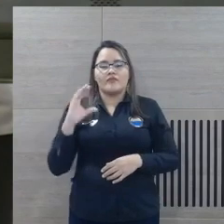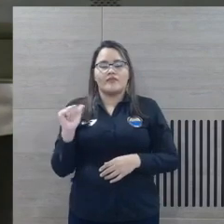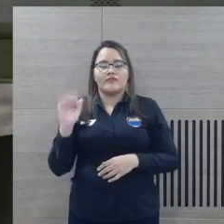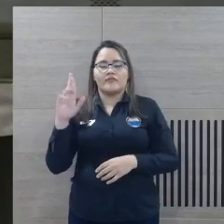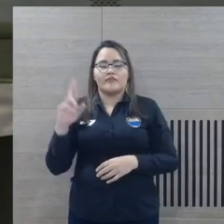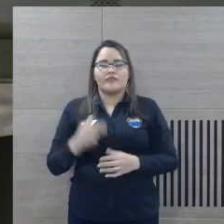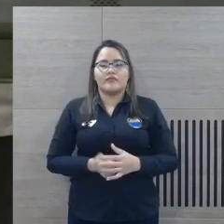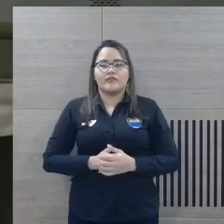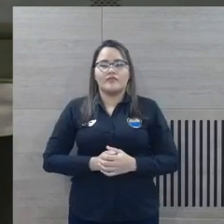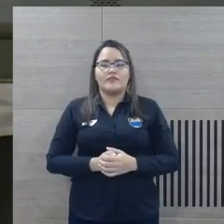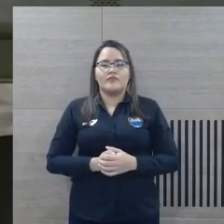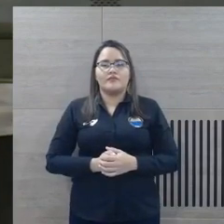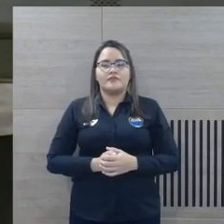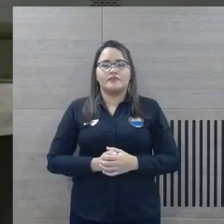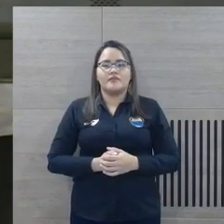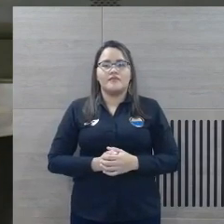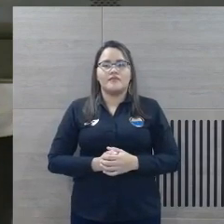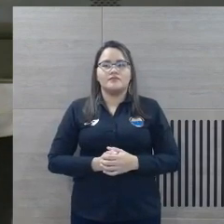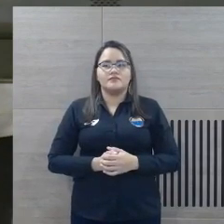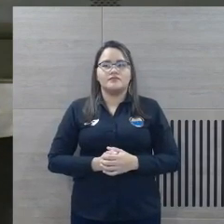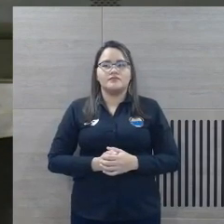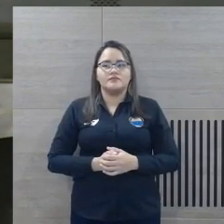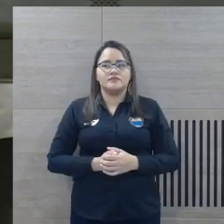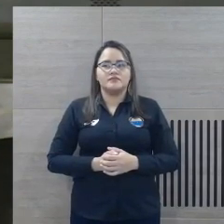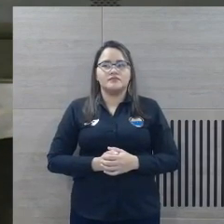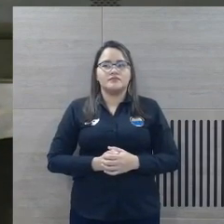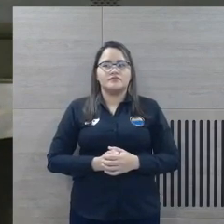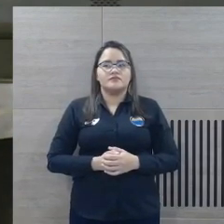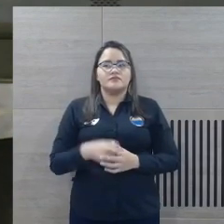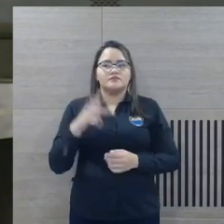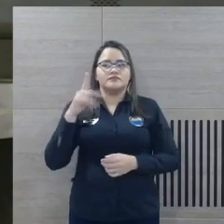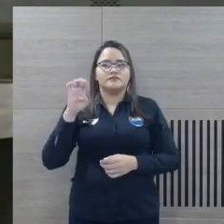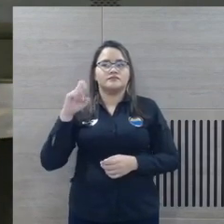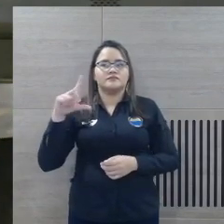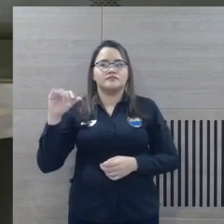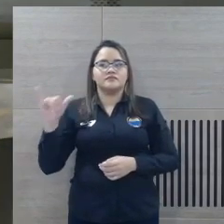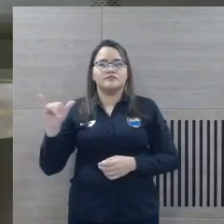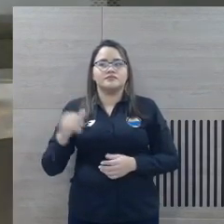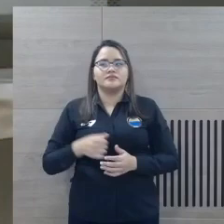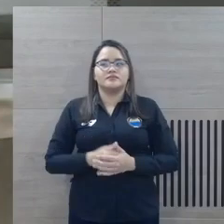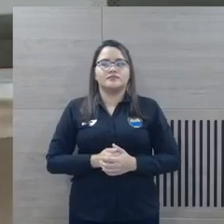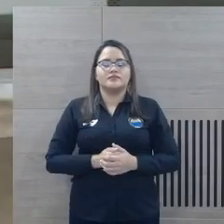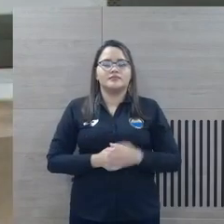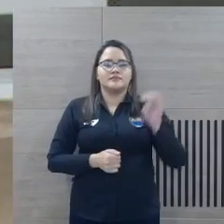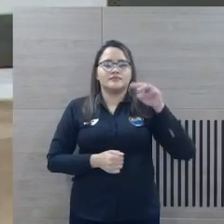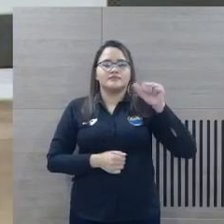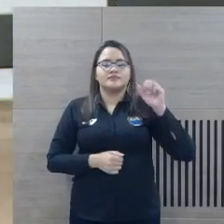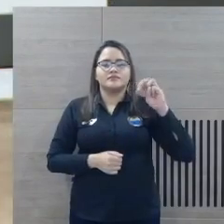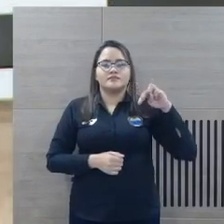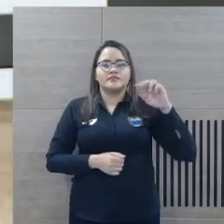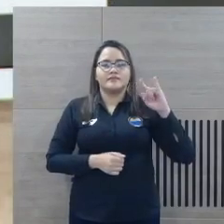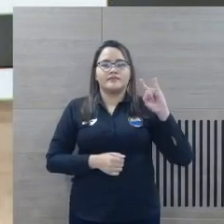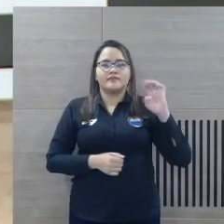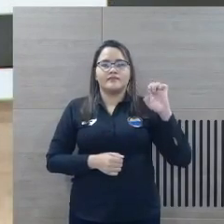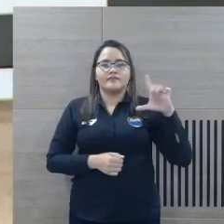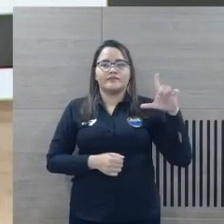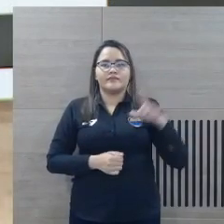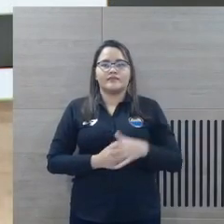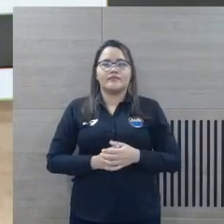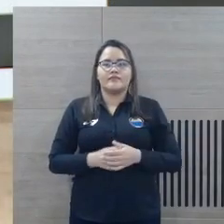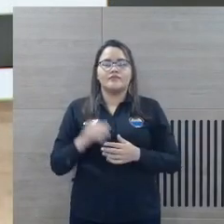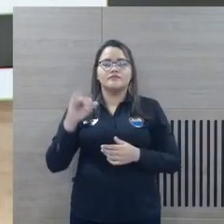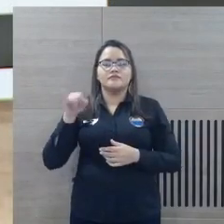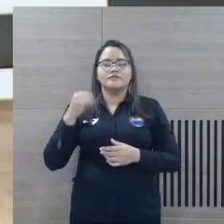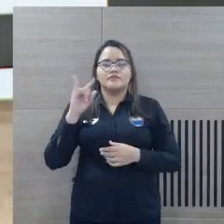Fergie Joana Barragán Jiménez. Manuel José Barreto Dita. Juan Carlos Barros Perea. Ediel Antón Díaz